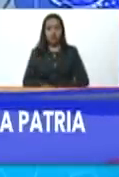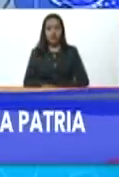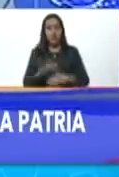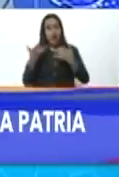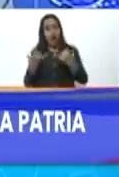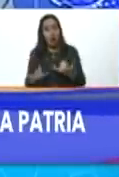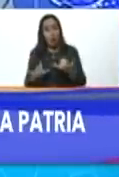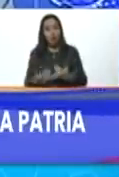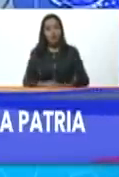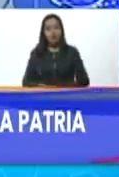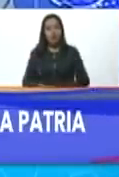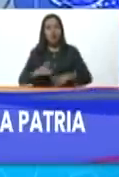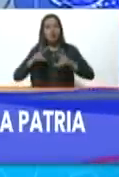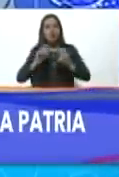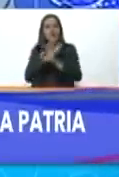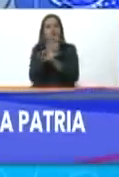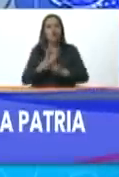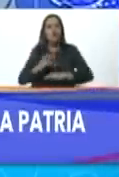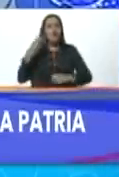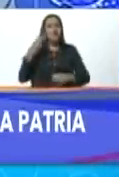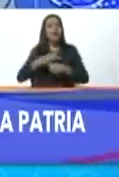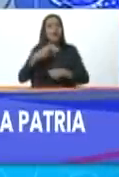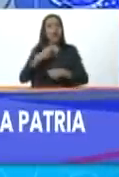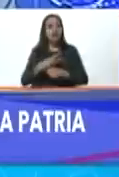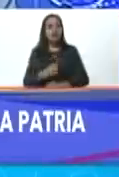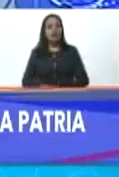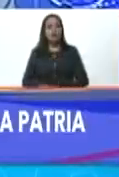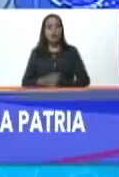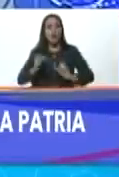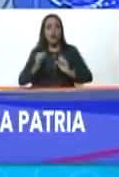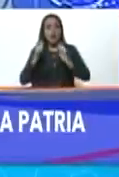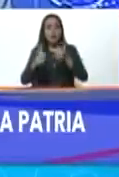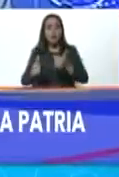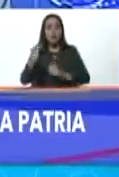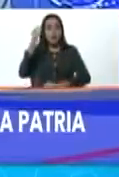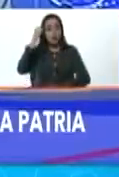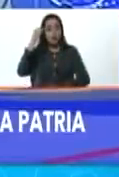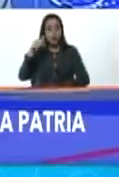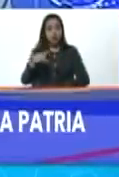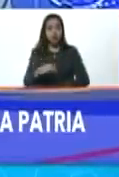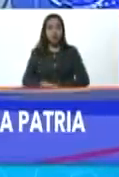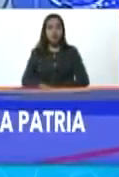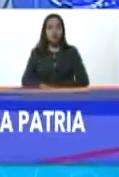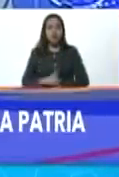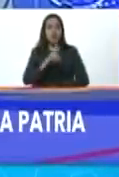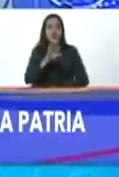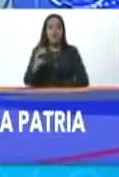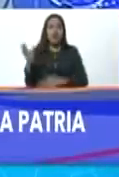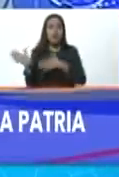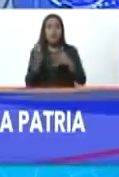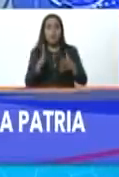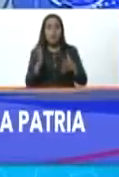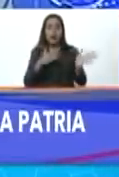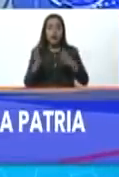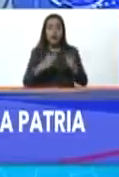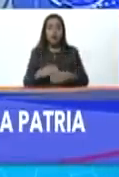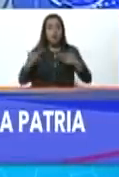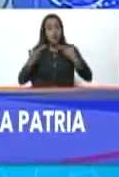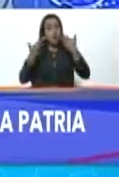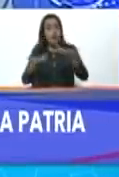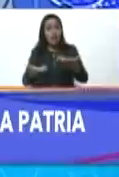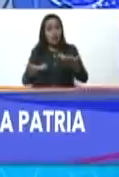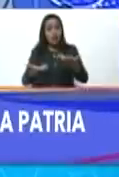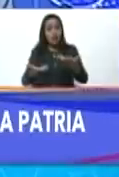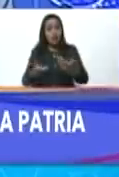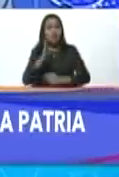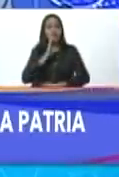preparando una nueva ofensiva del petro, que arranca hoy, 10 de marzo, Día del Médico, dándole este regalo, este